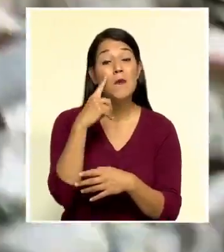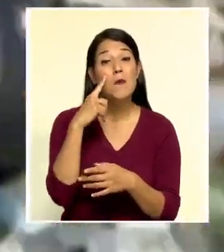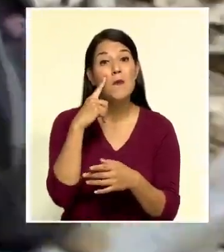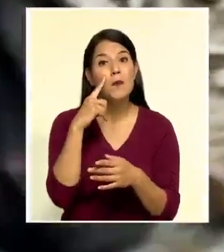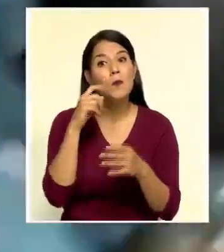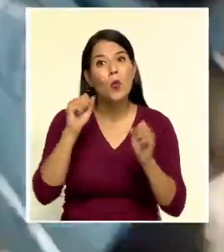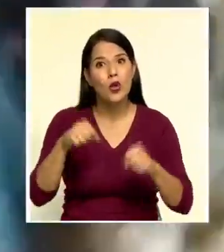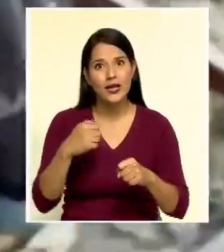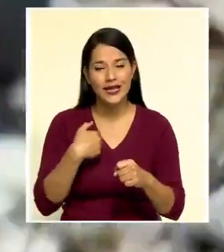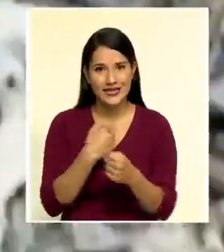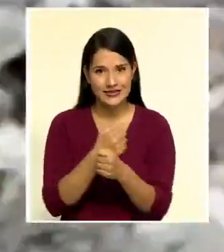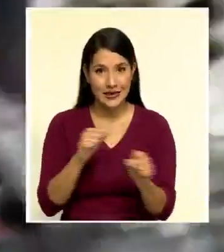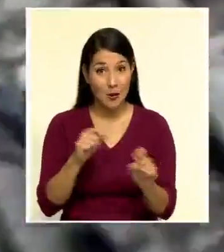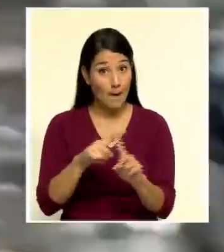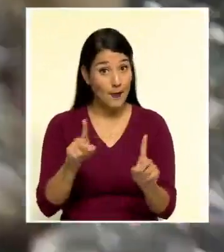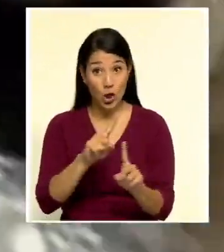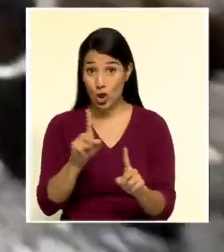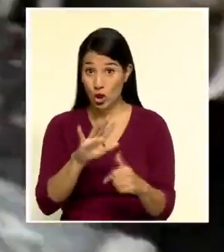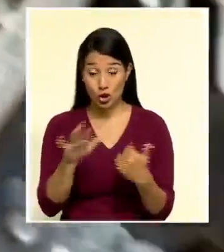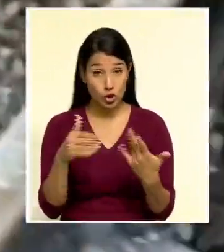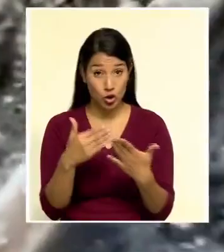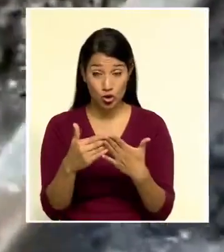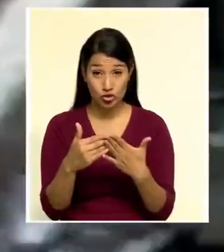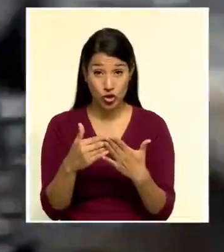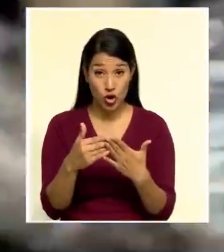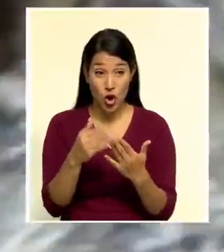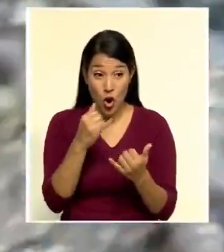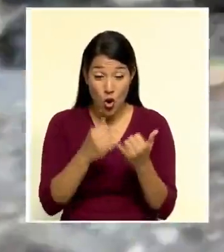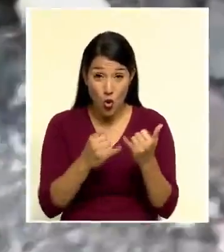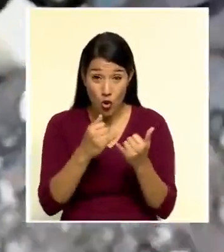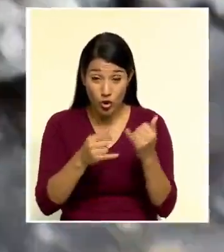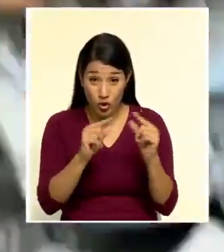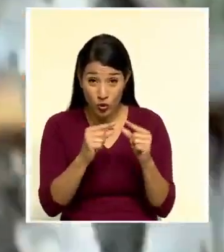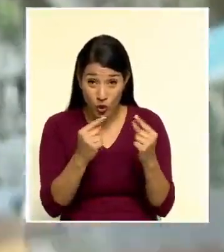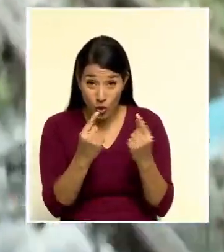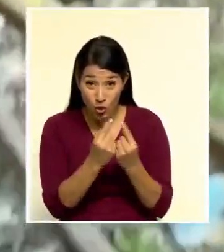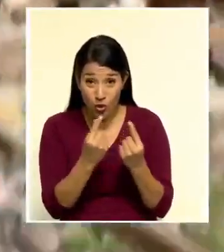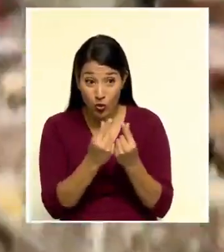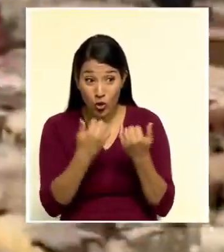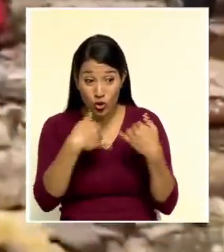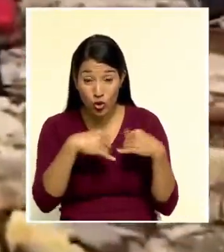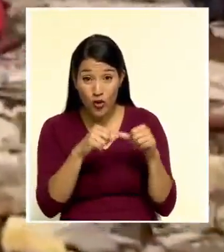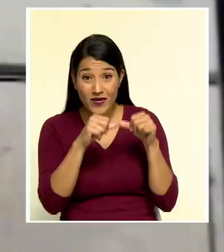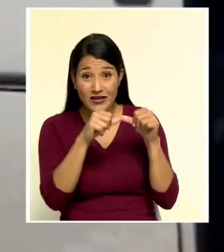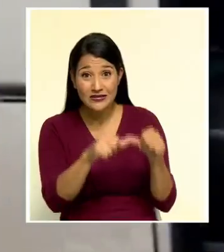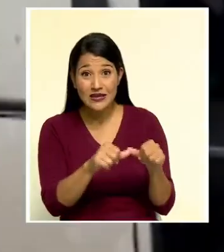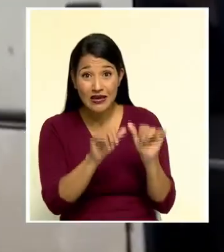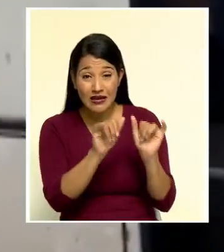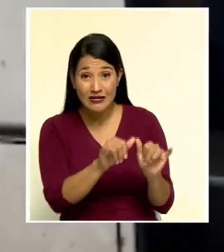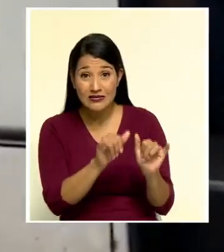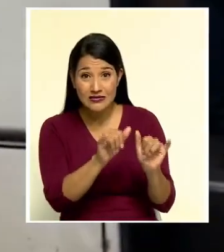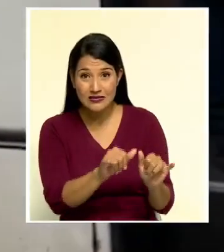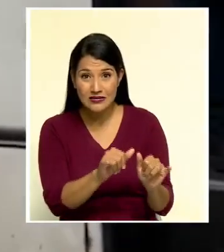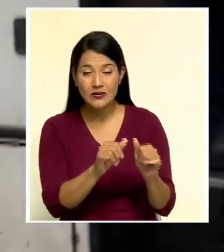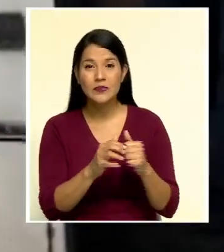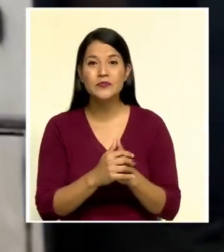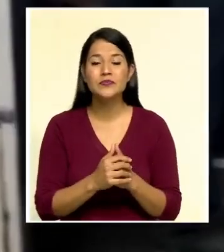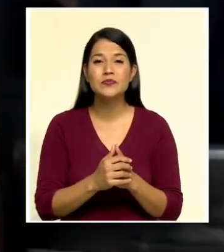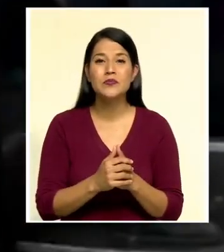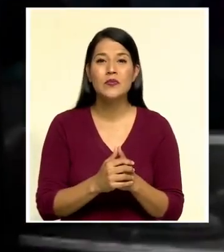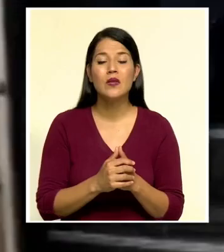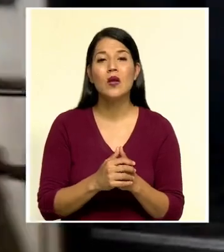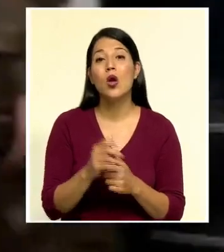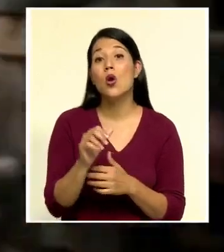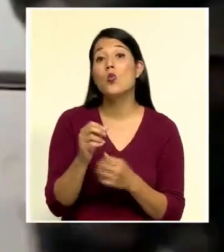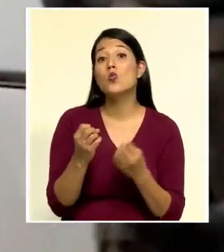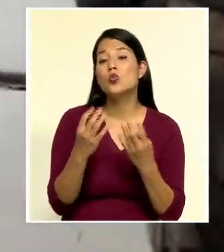salvo. Pero no todos. En el último reducto de resistencia de esta ciudad ucraniana permanecen aún, al margen de los militares que resisten los ataques rusos,